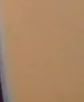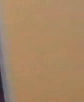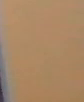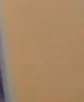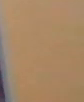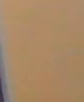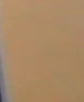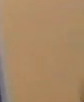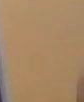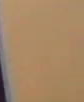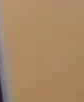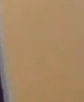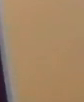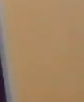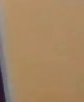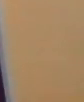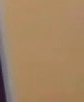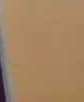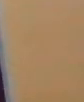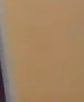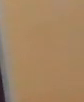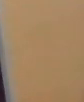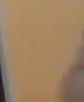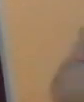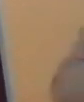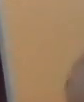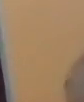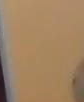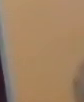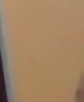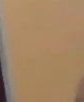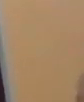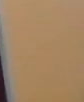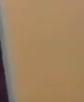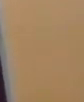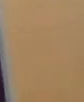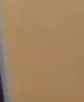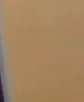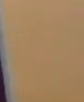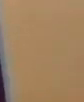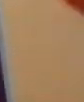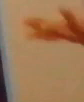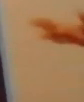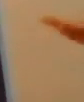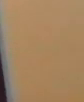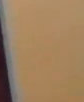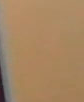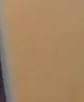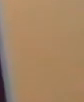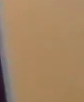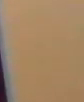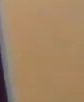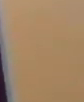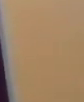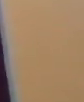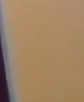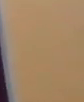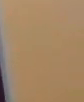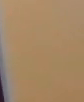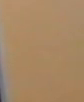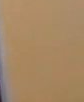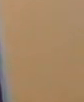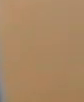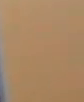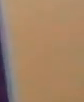supuesto que sí. Ahorita lo vamos a revisar. Aquí convergen como 180 millones de